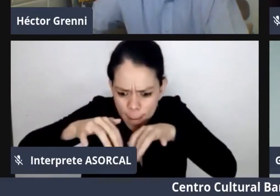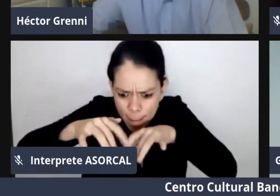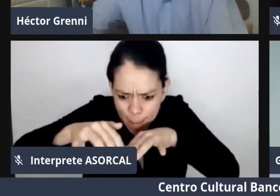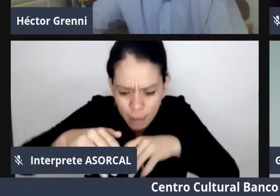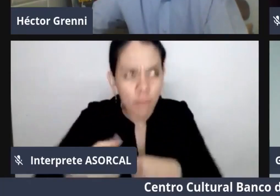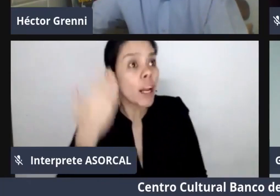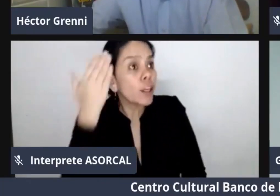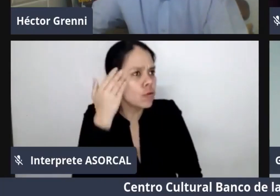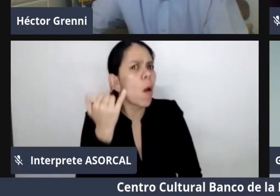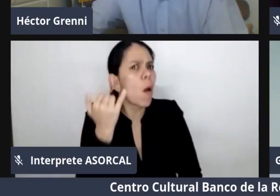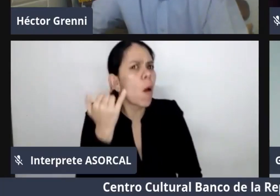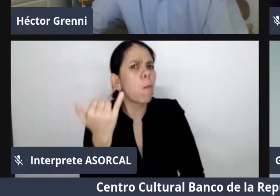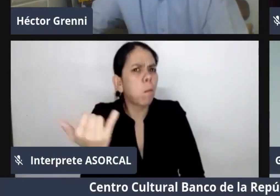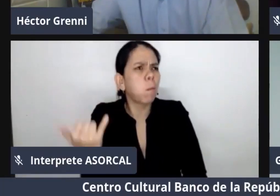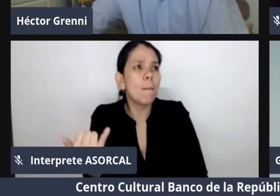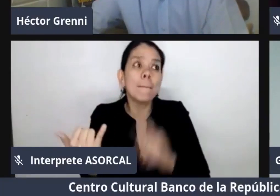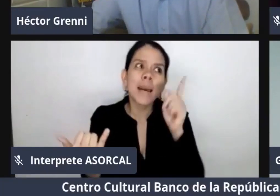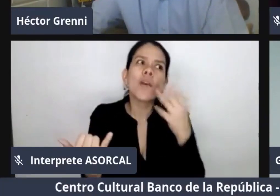existen.